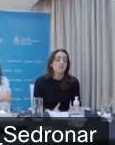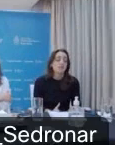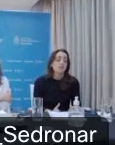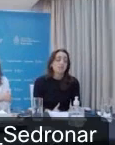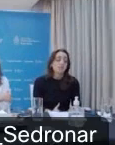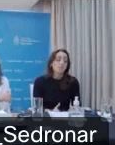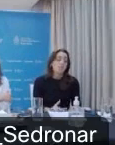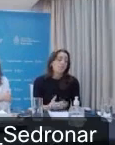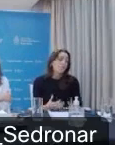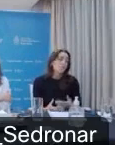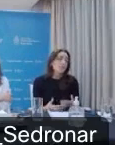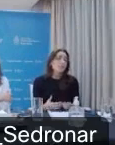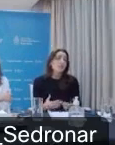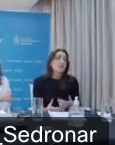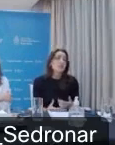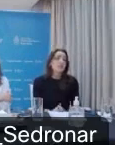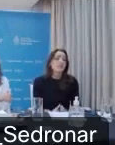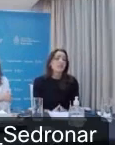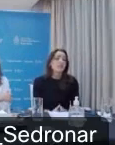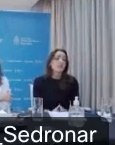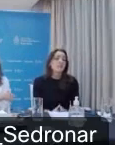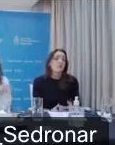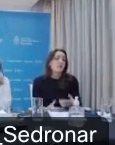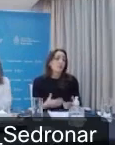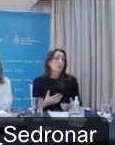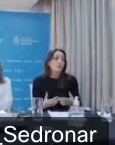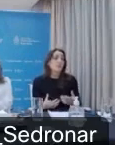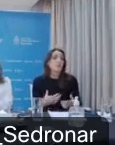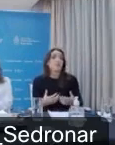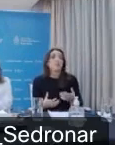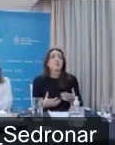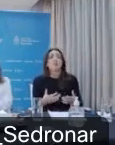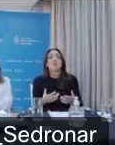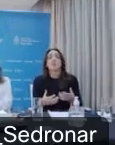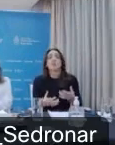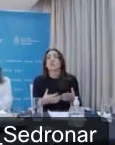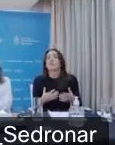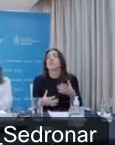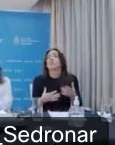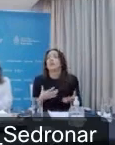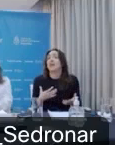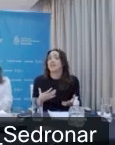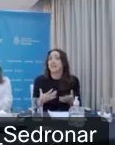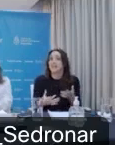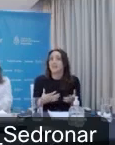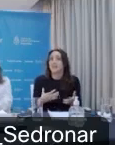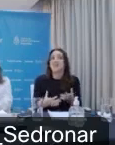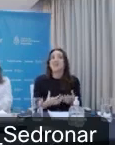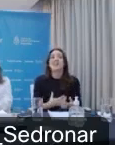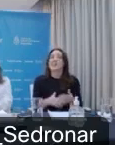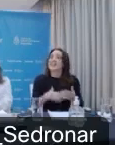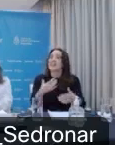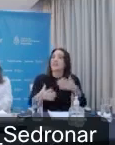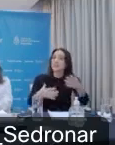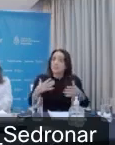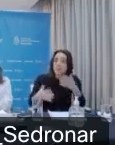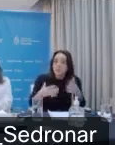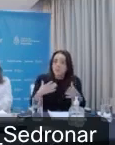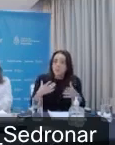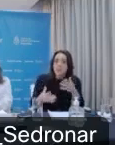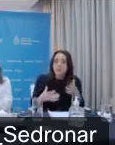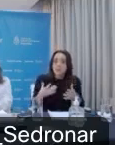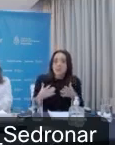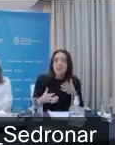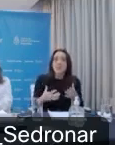¿no? Nosotros vamos a decirles que los adultos tenemos que estar muy atentos a no claudicar en esto de creer que solo